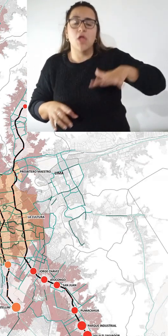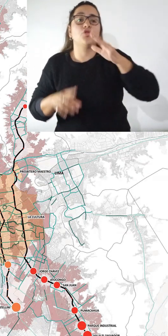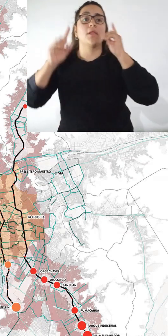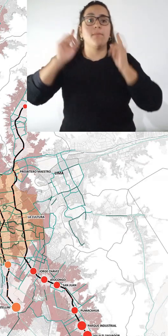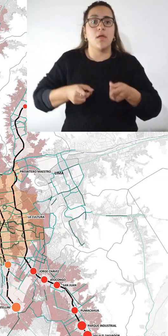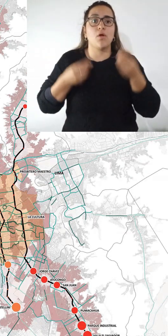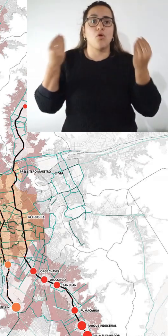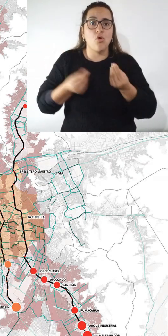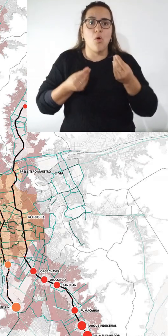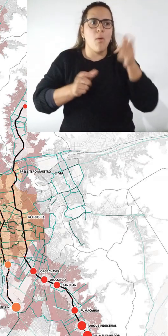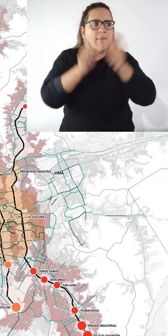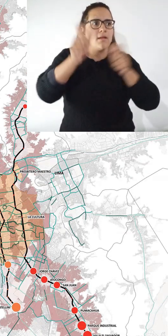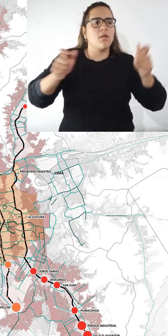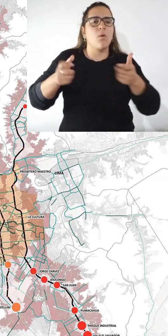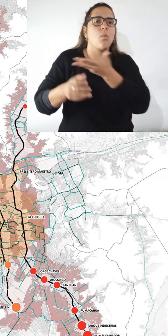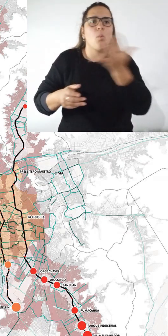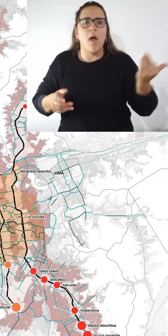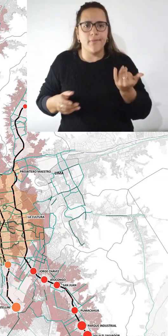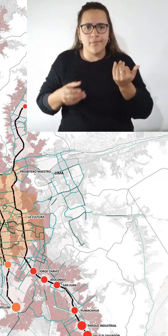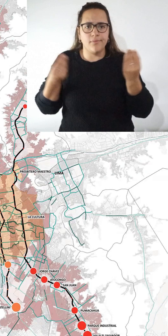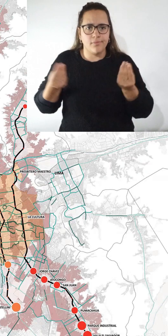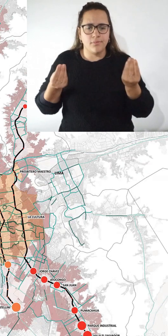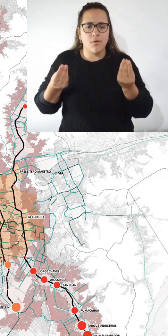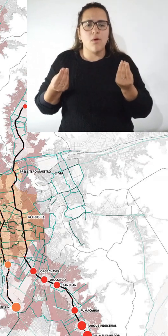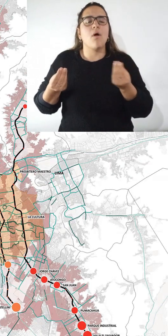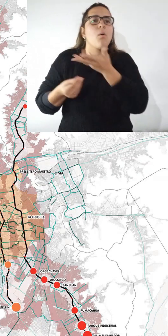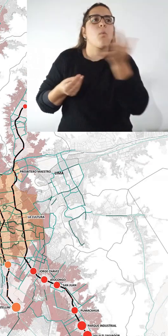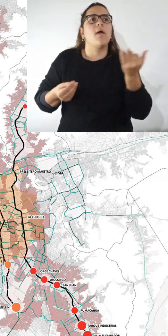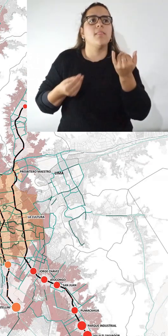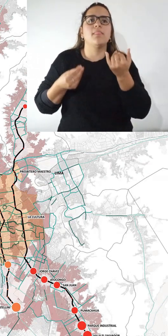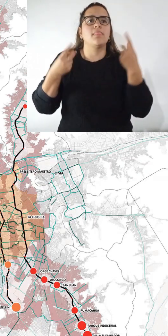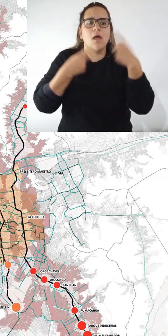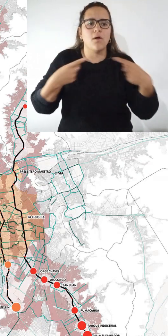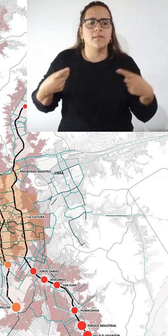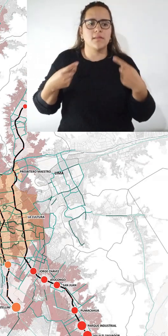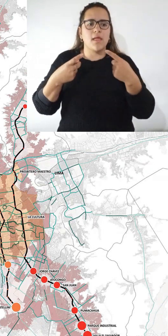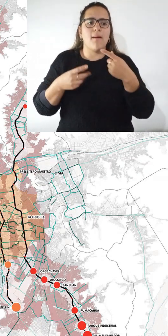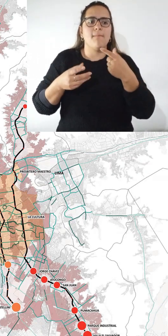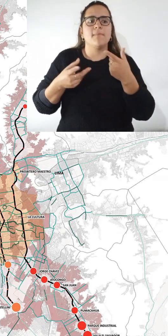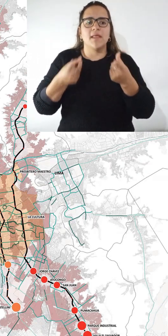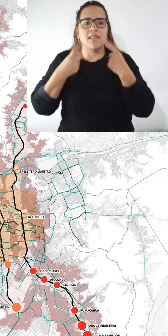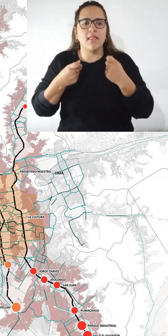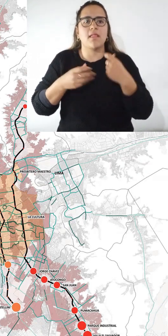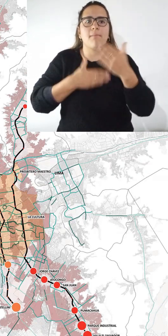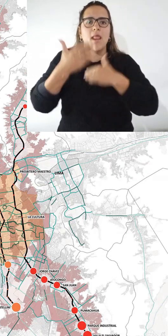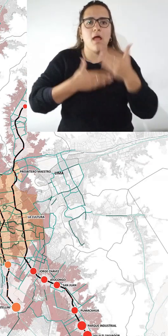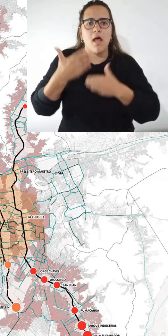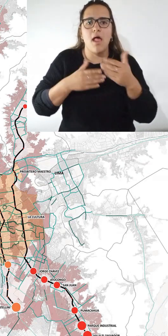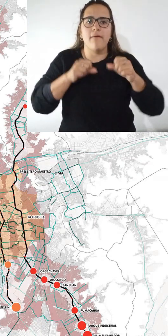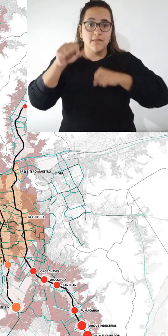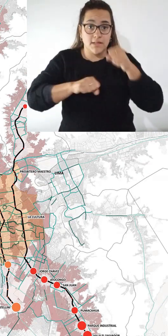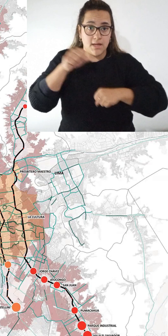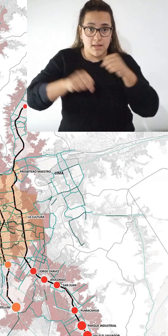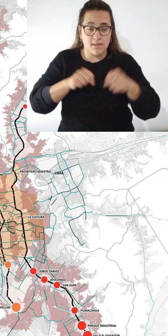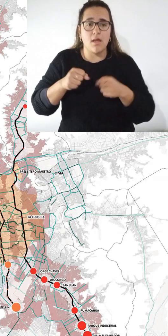características, tanto espaciales como de la población que tendría, digamos, como esas características potenciales para